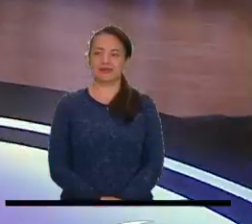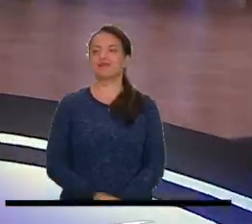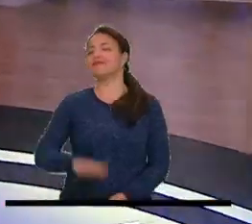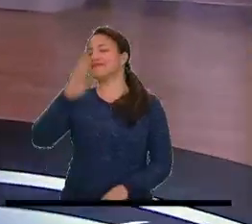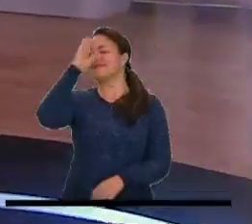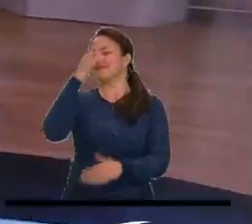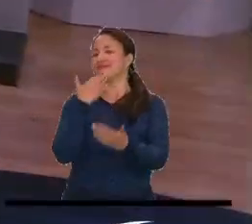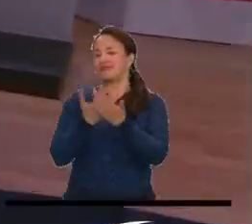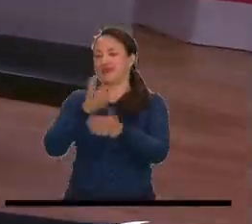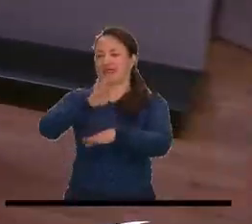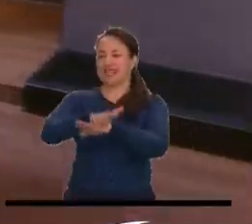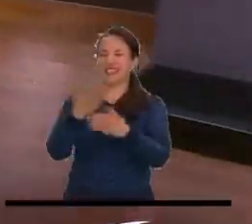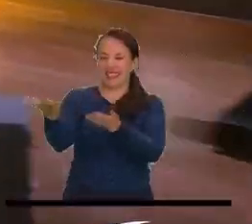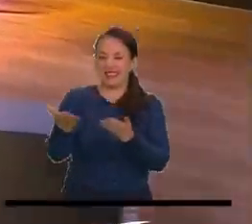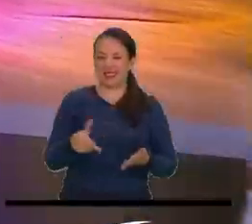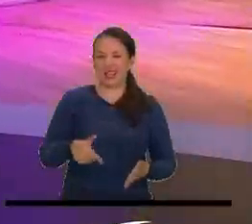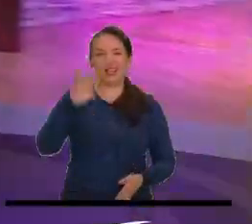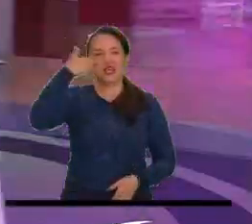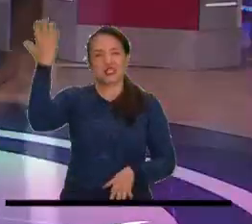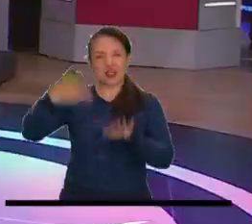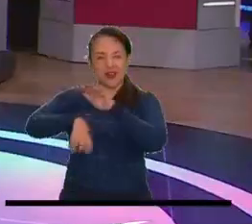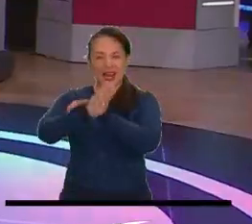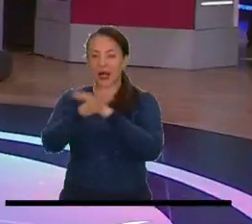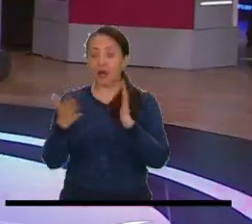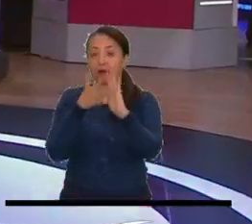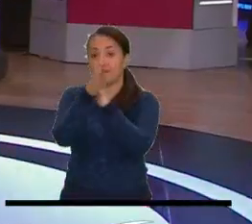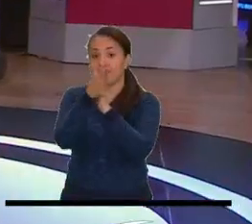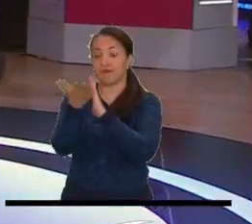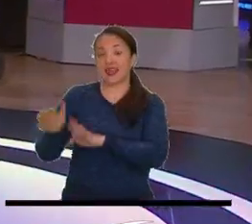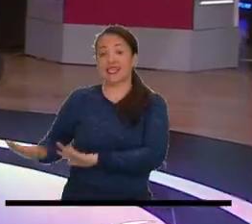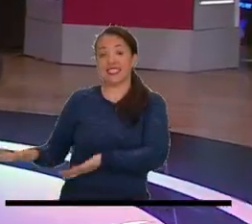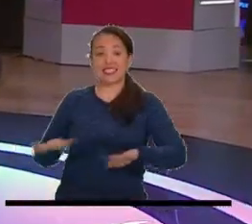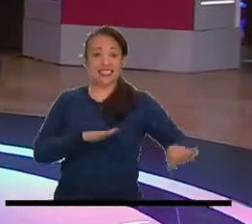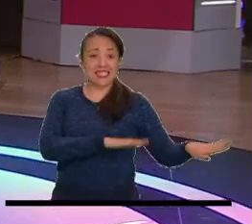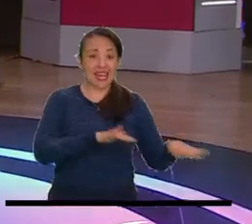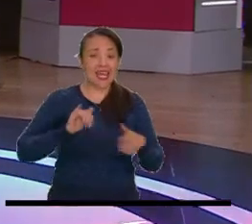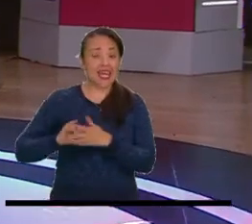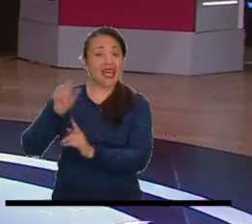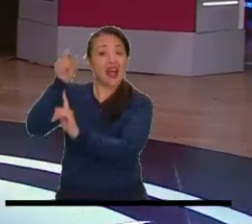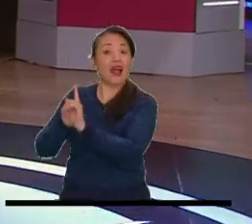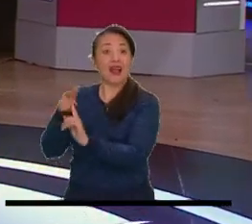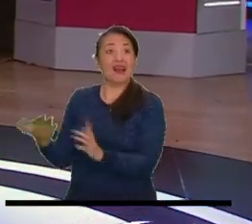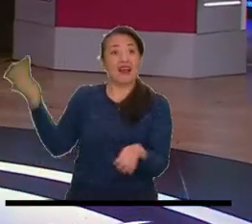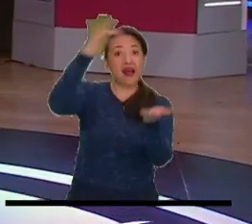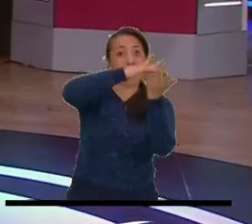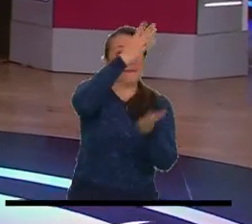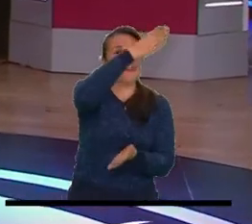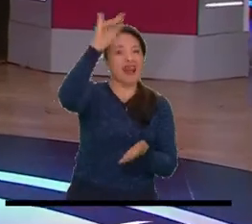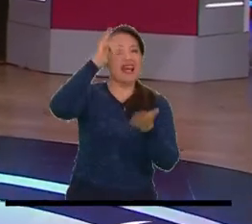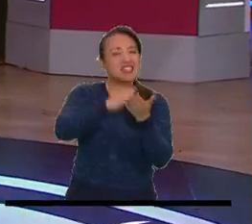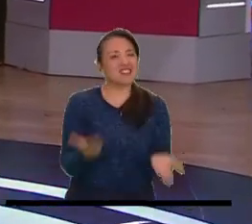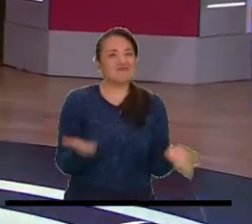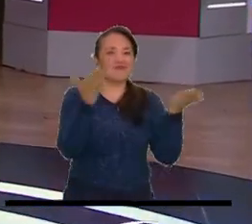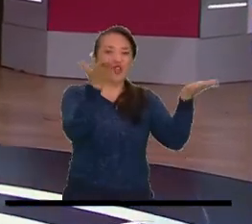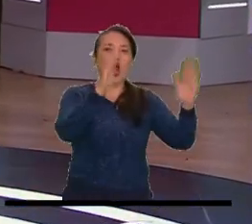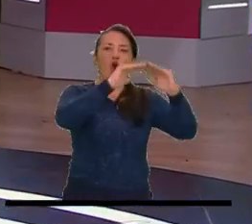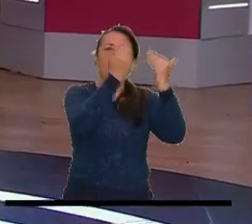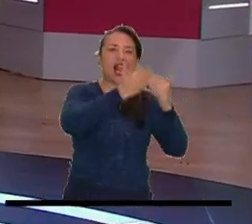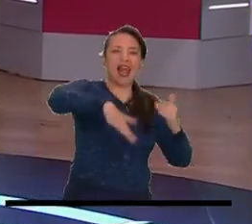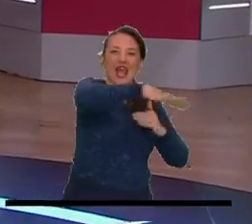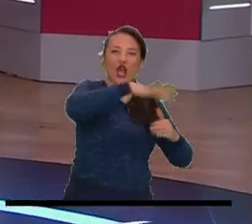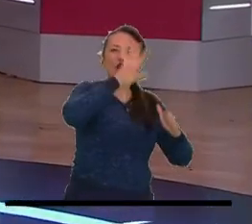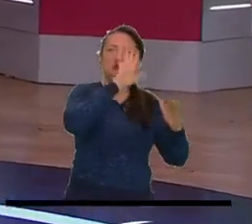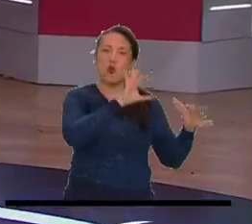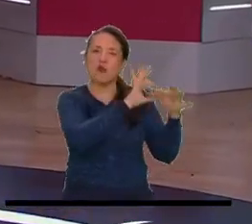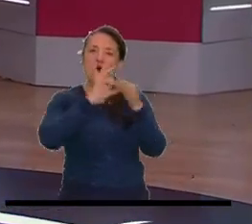Hola, muy buenas tardes y bienvenidos a Show Caracol. Comenzamos con Shakira, quien a su paso por Barranquilla en la entrega de un nuevo colegio Pies Descalzos